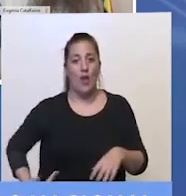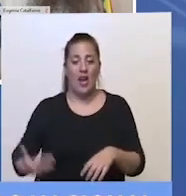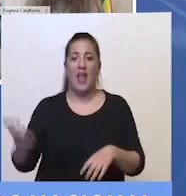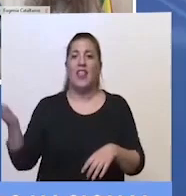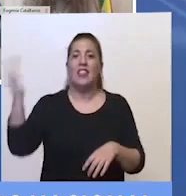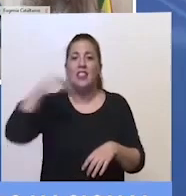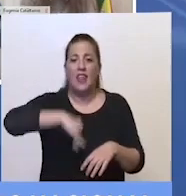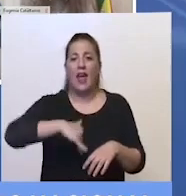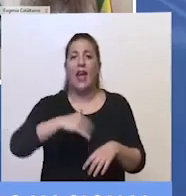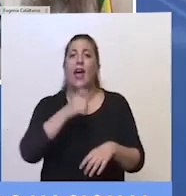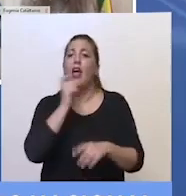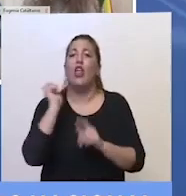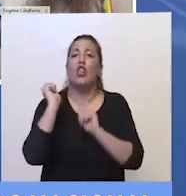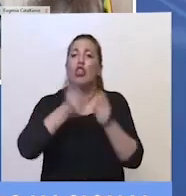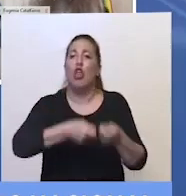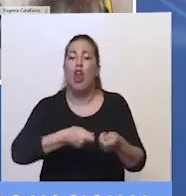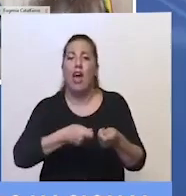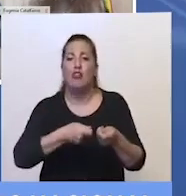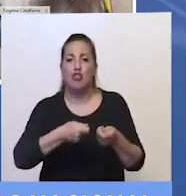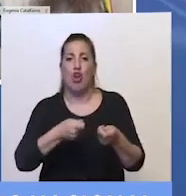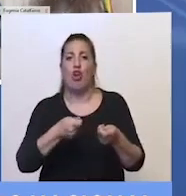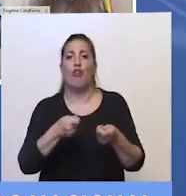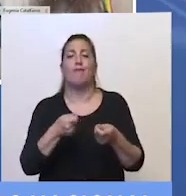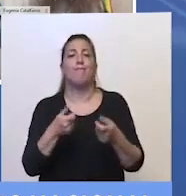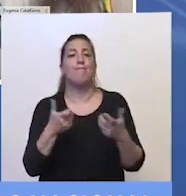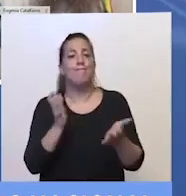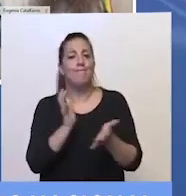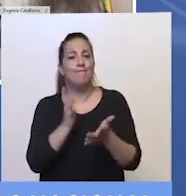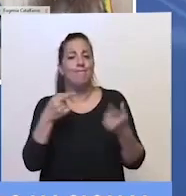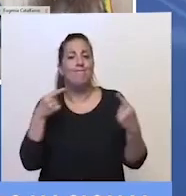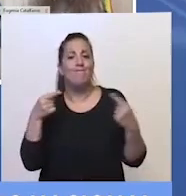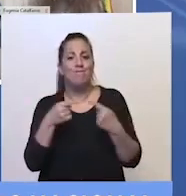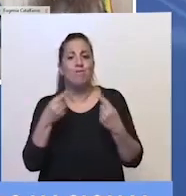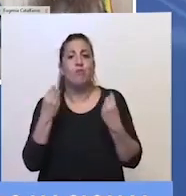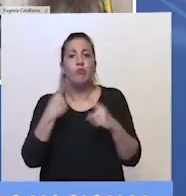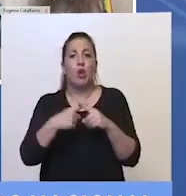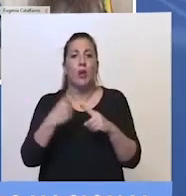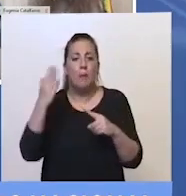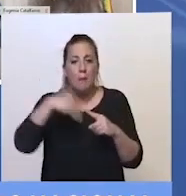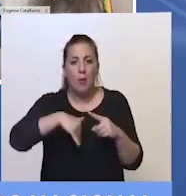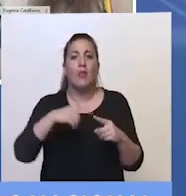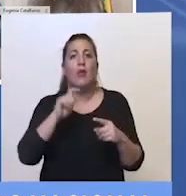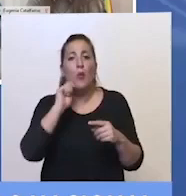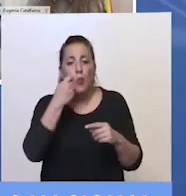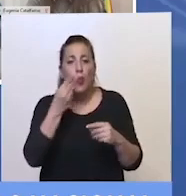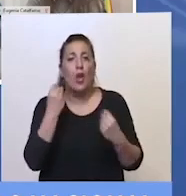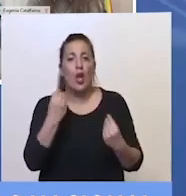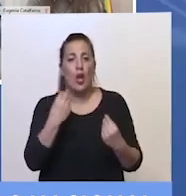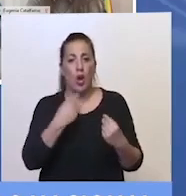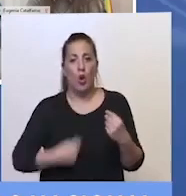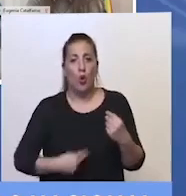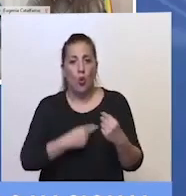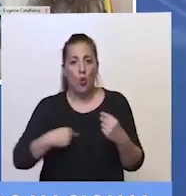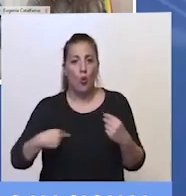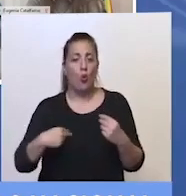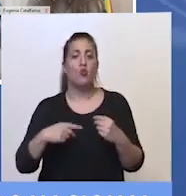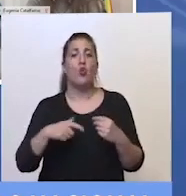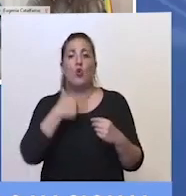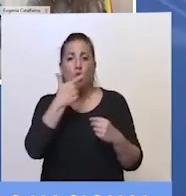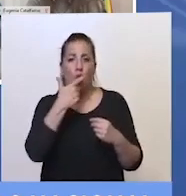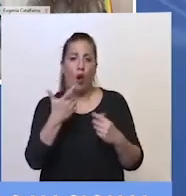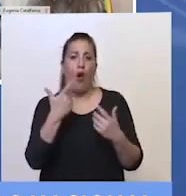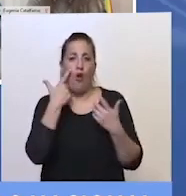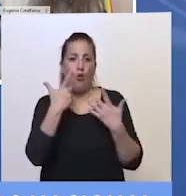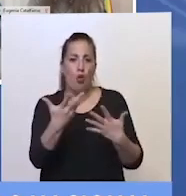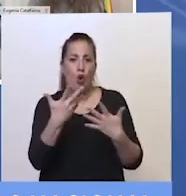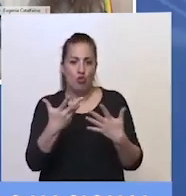traían incluso una donación y chocaban con la dificultad de importación. Buena idea que la Cruz Roja, que es sumamente reconocida,